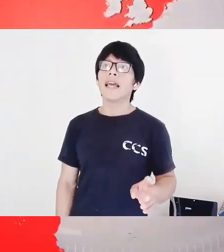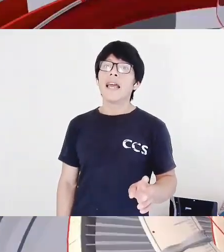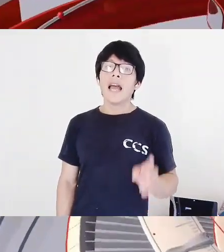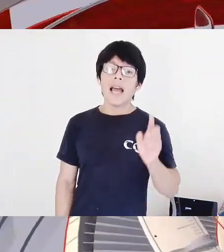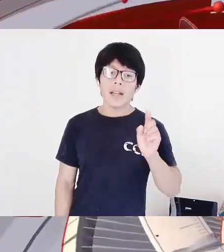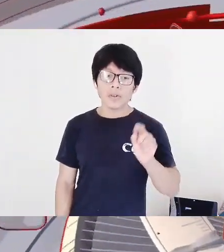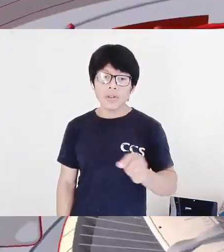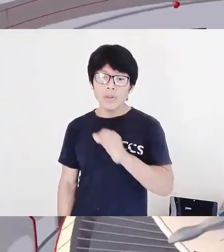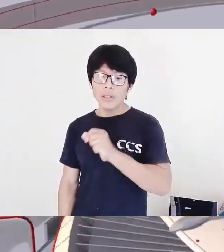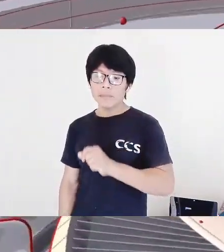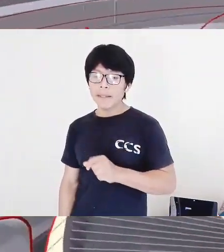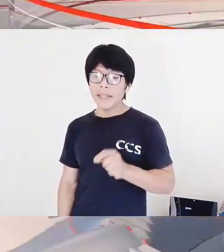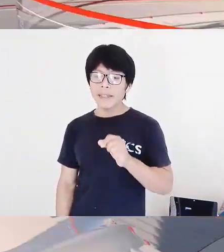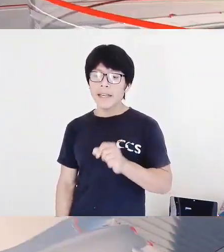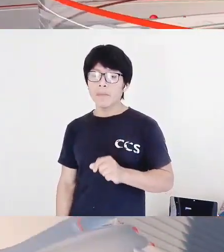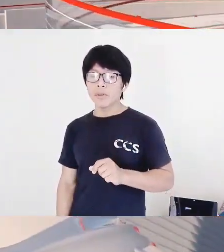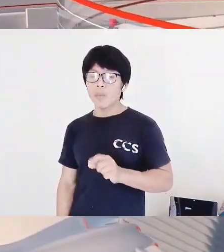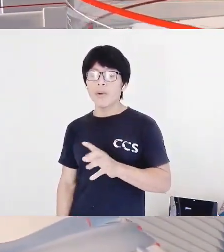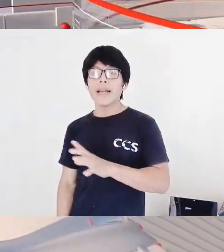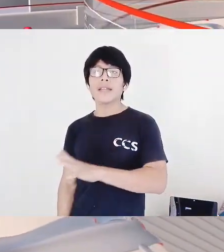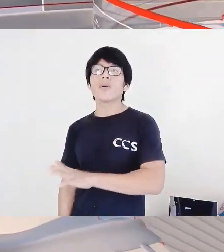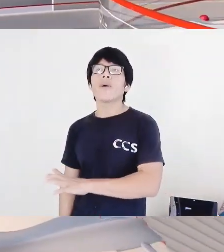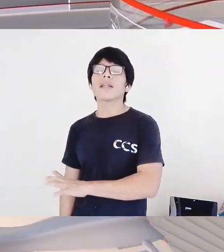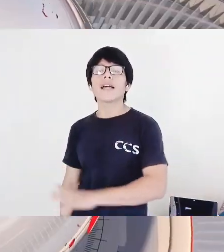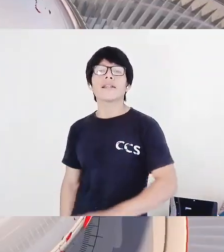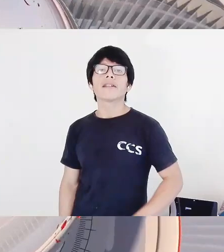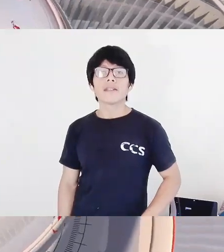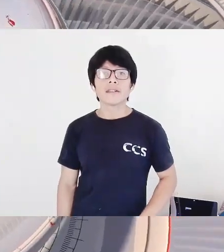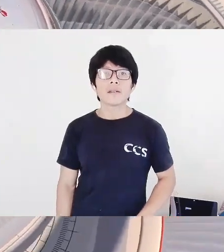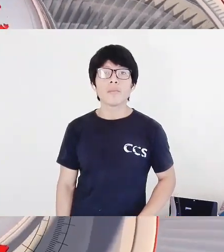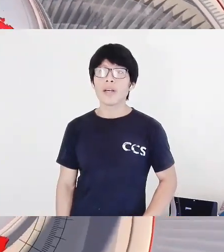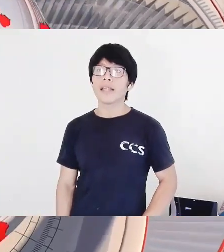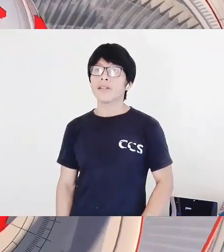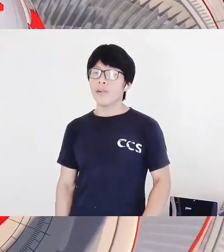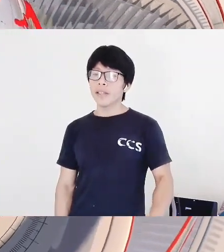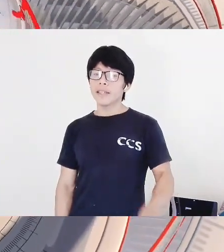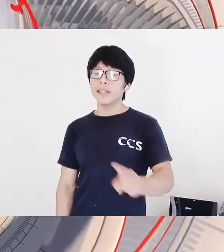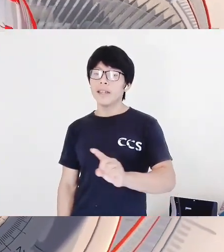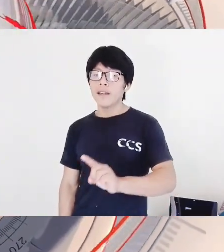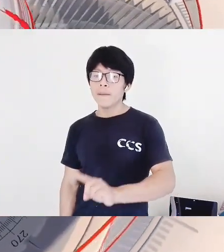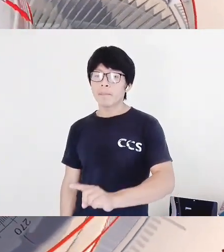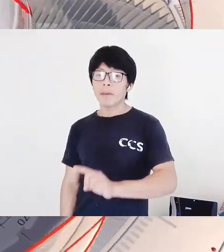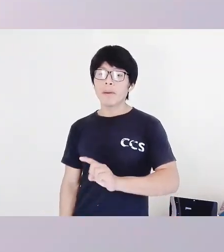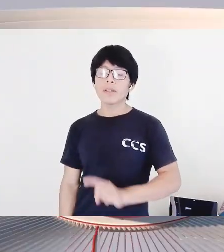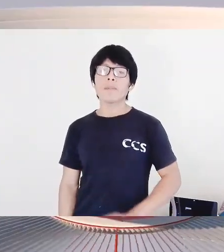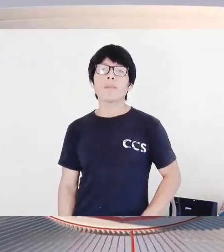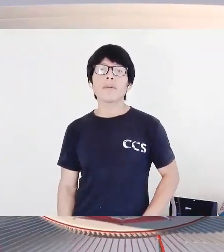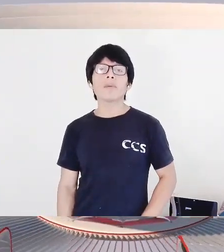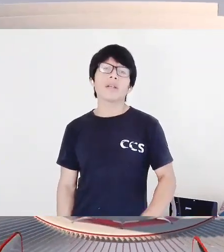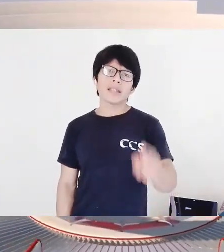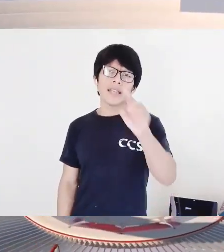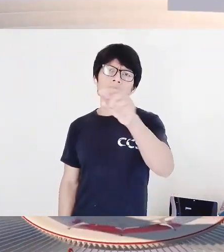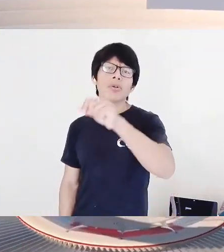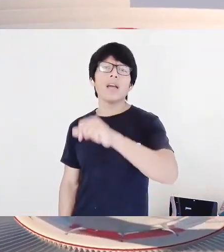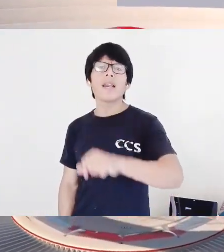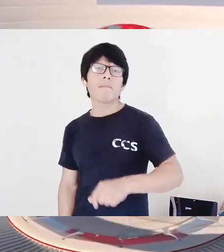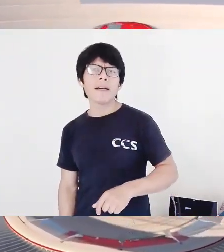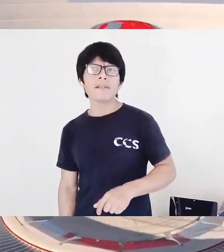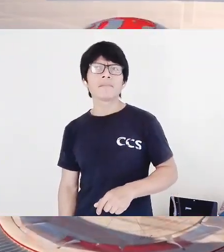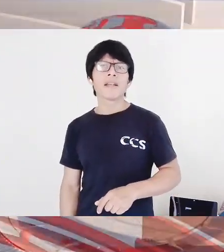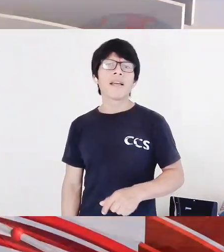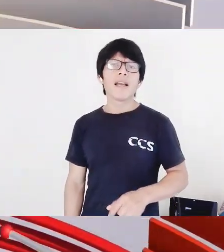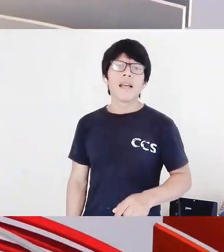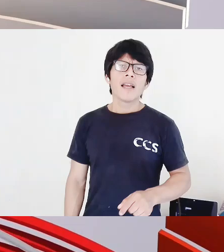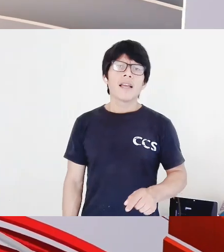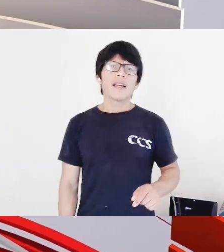que a nosotros los de España ya tenemos mujeres gobernantes. Mujeres, ahorita sí, vamos a proponer mujeres. De hecho, el